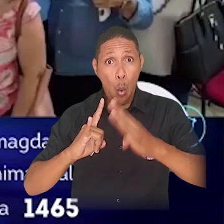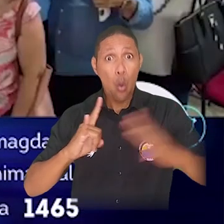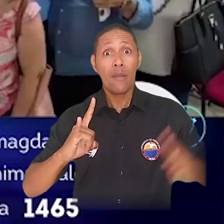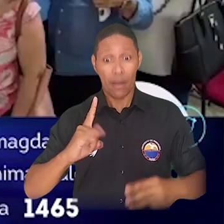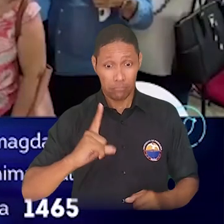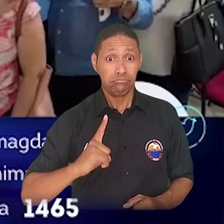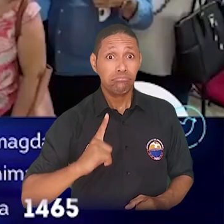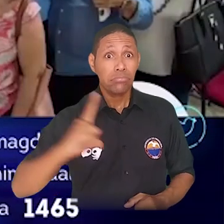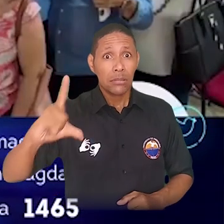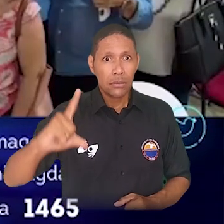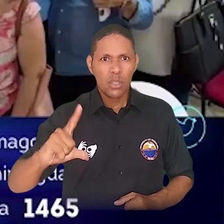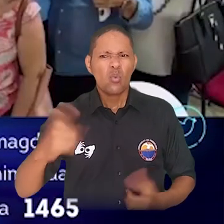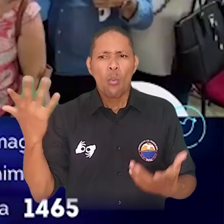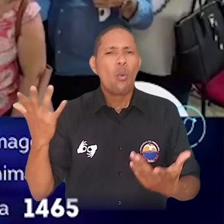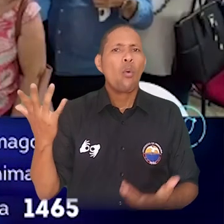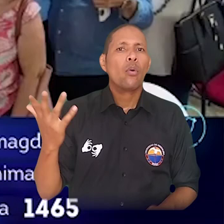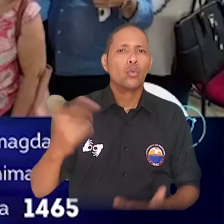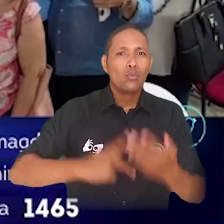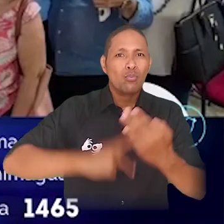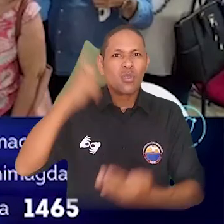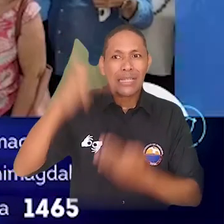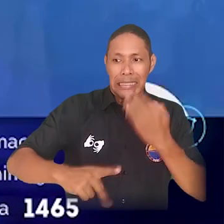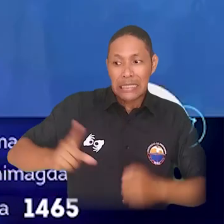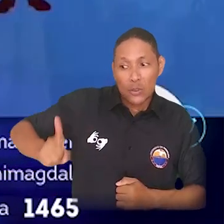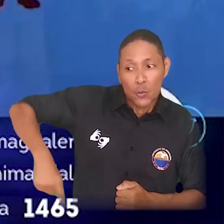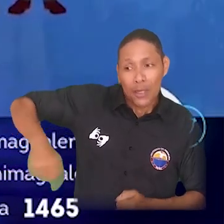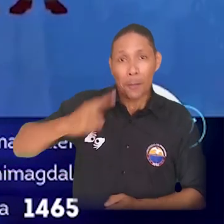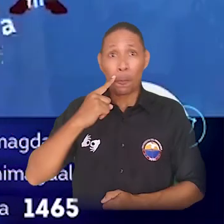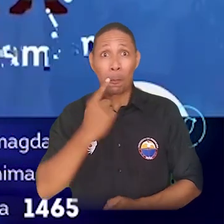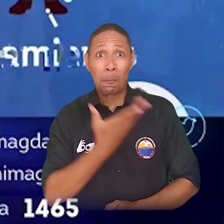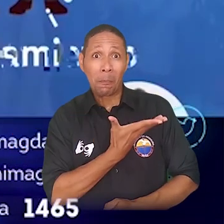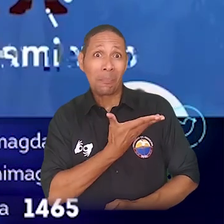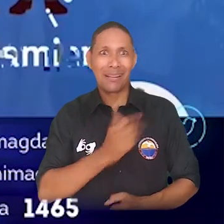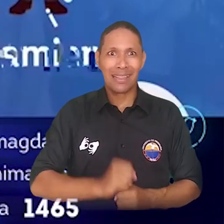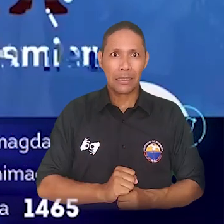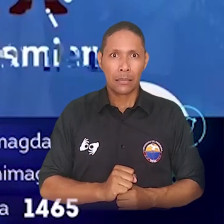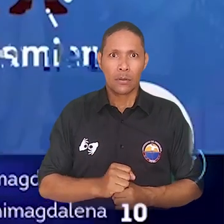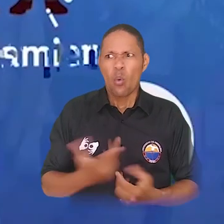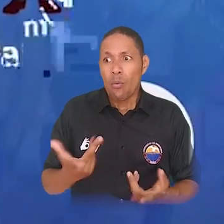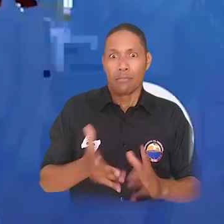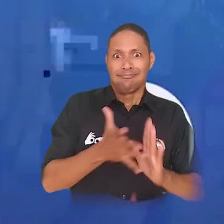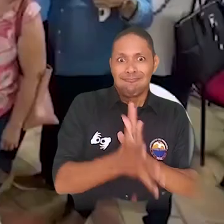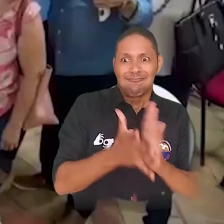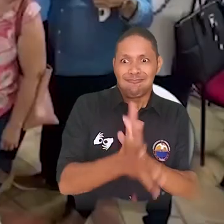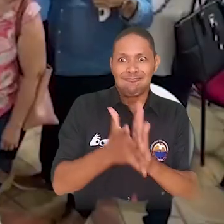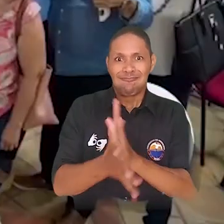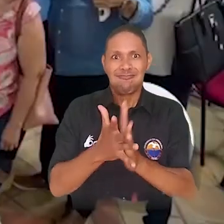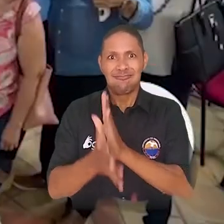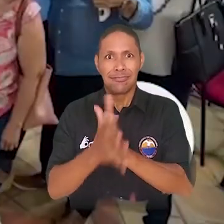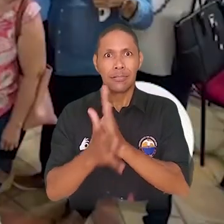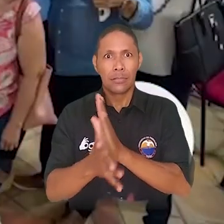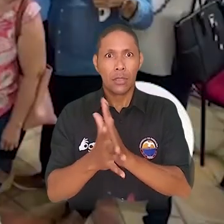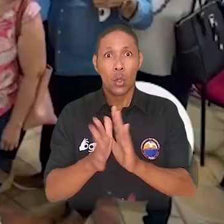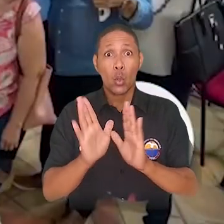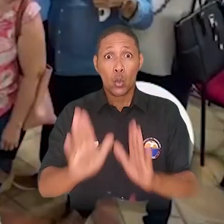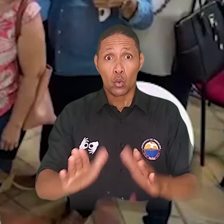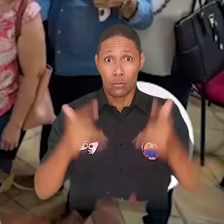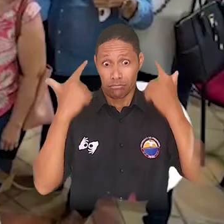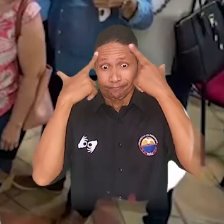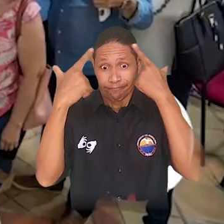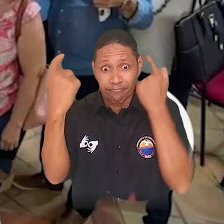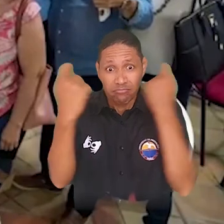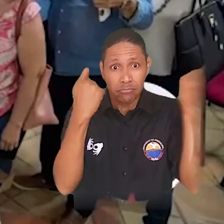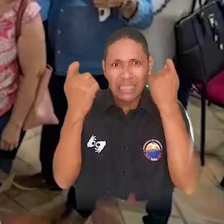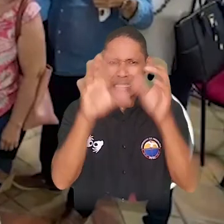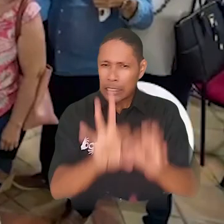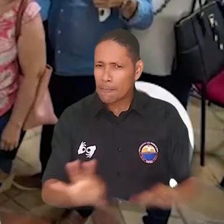Magdalena lidera la iniciativa conocida como Escuela de Padres, la cual fue socializada en medio de la bienvenida, recordando que es una